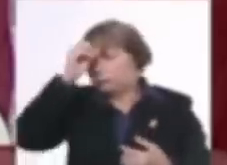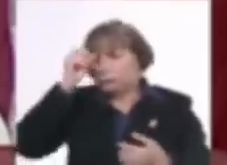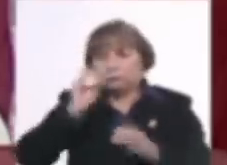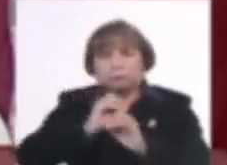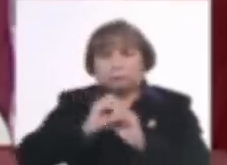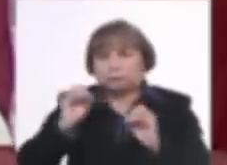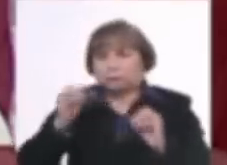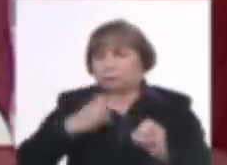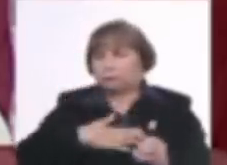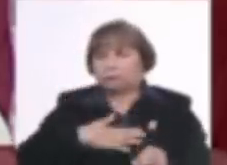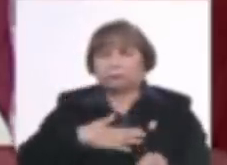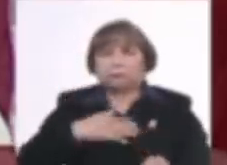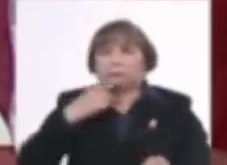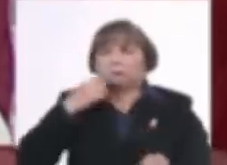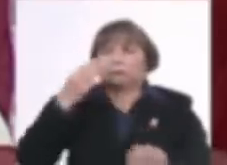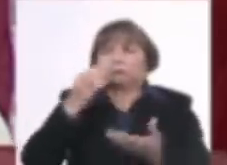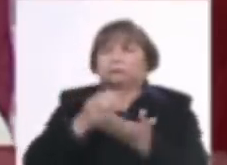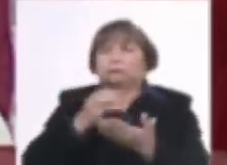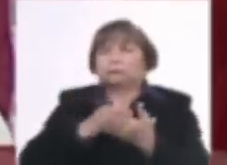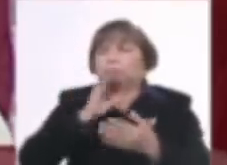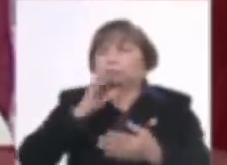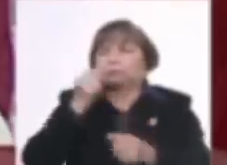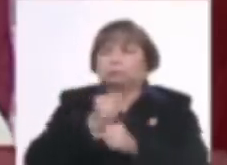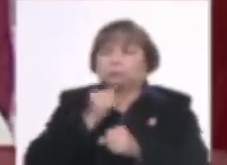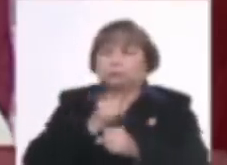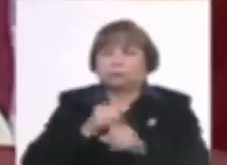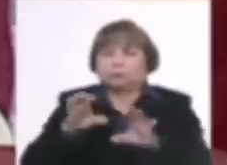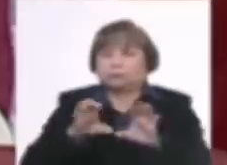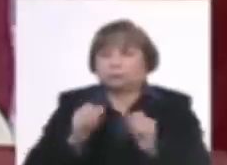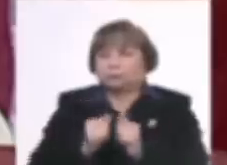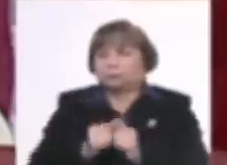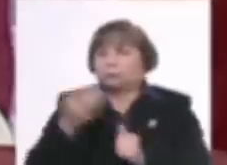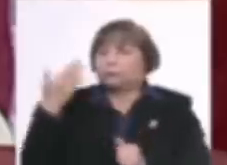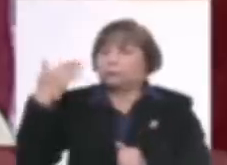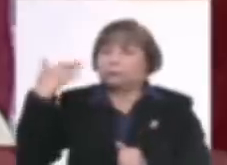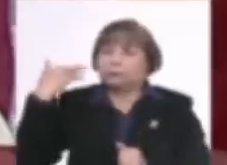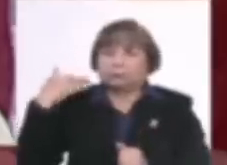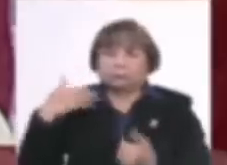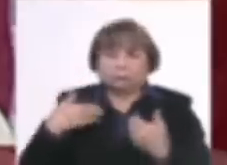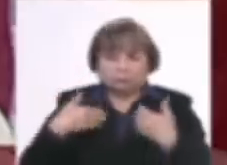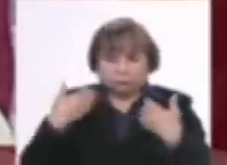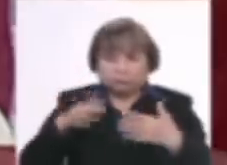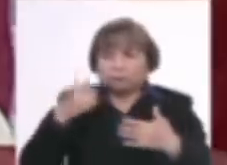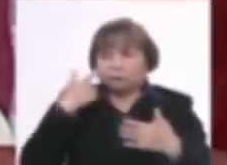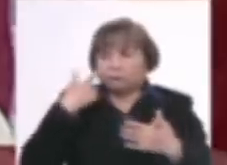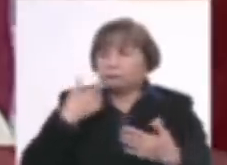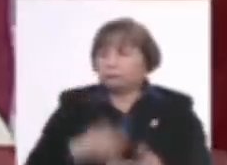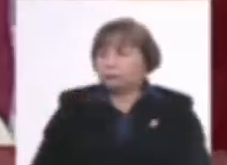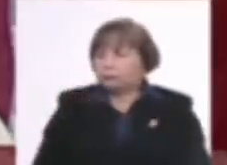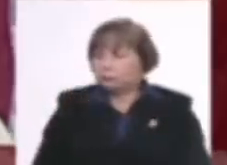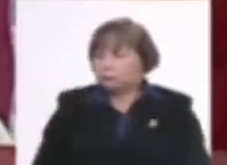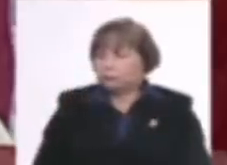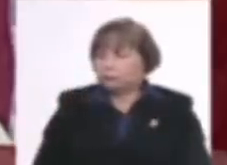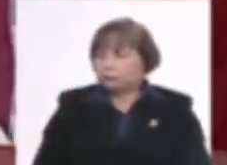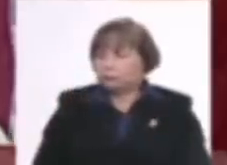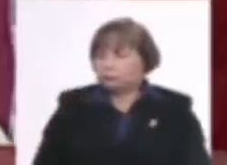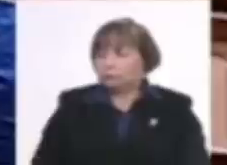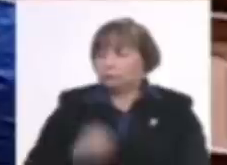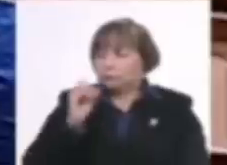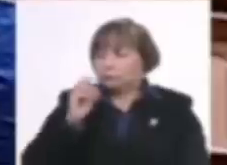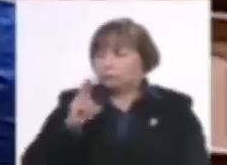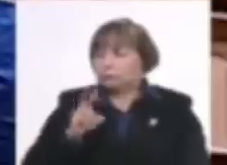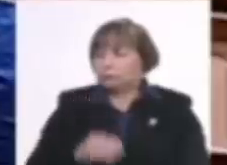desconocía, porque a mí se me contrató para hacer un trabajo que anteriormente ya conocía. Correcto,